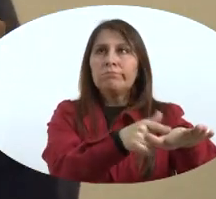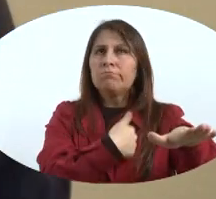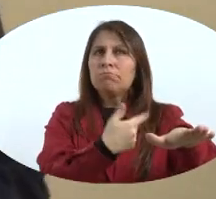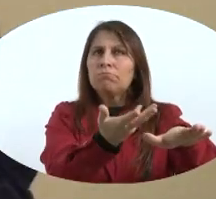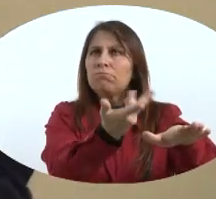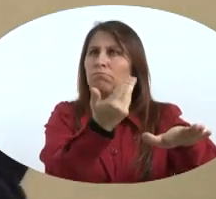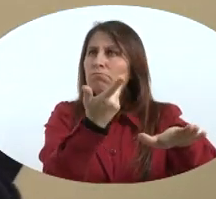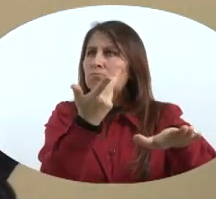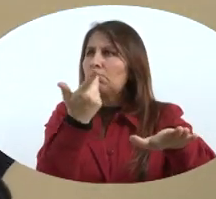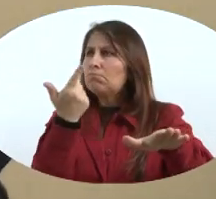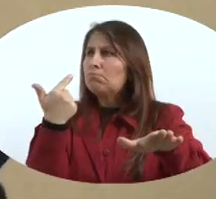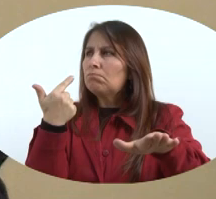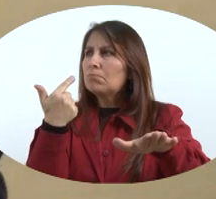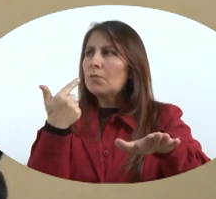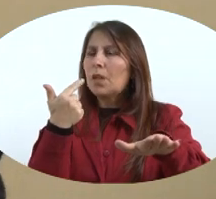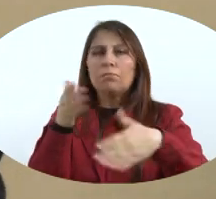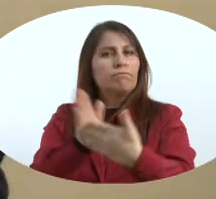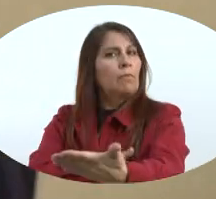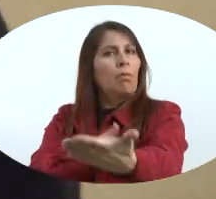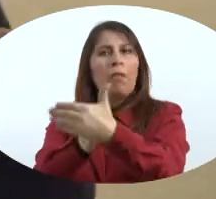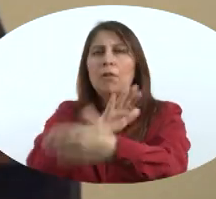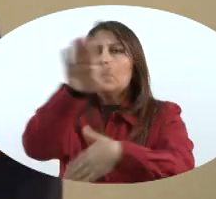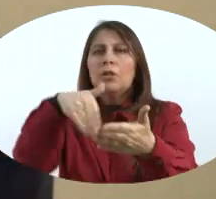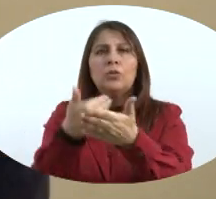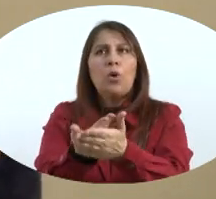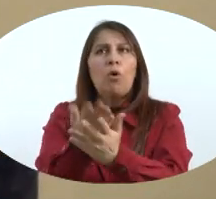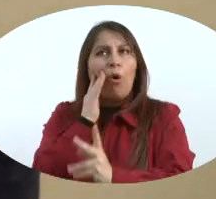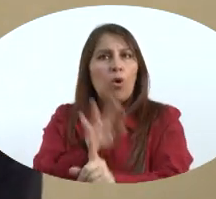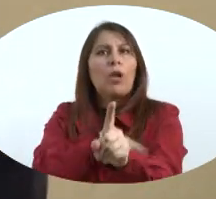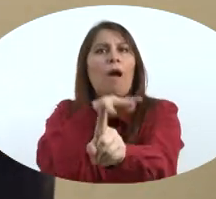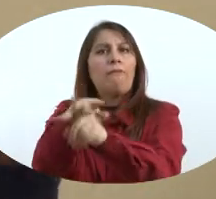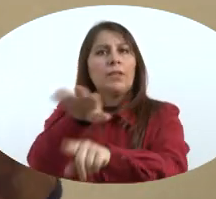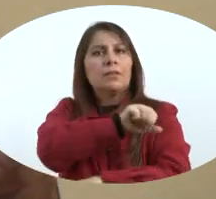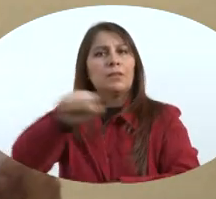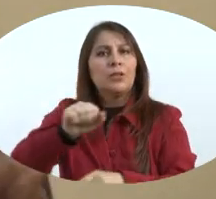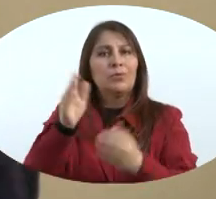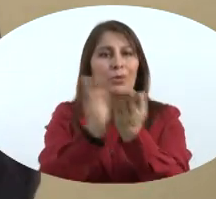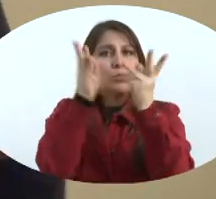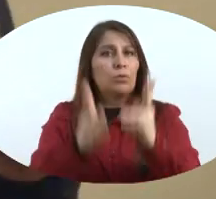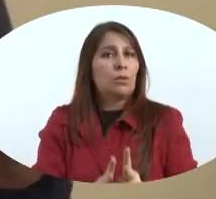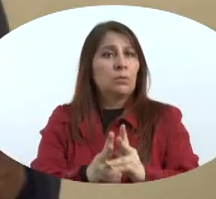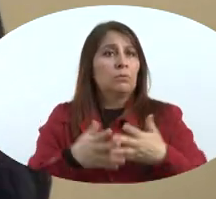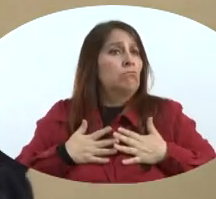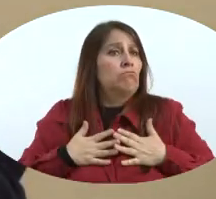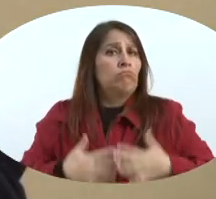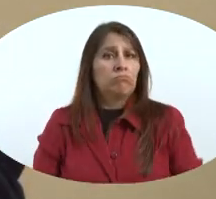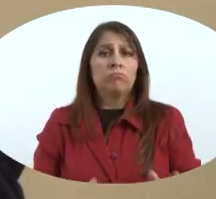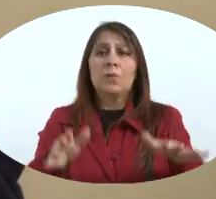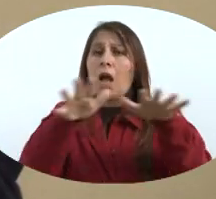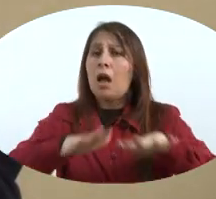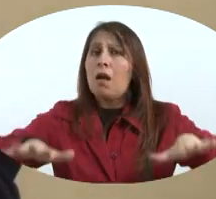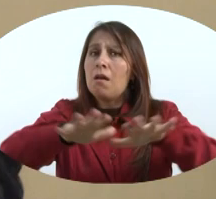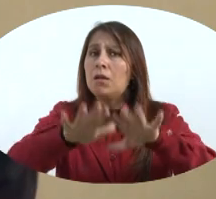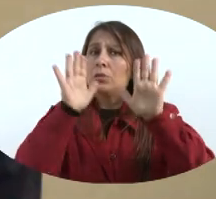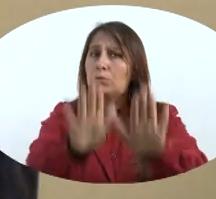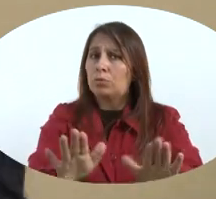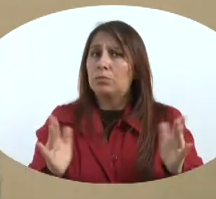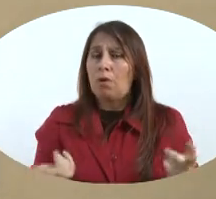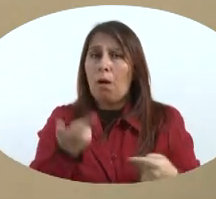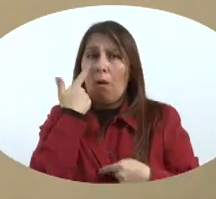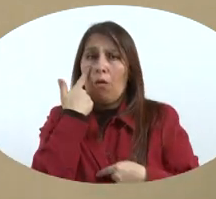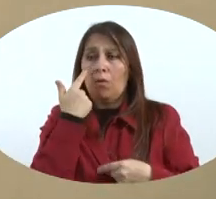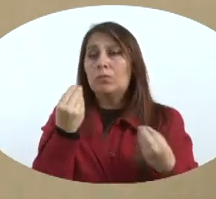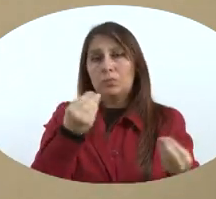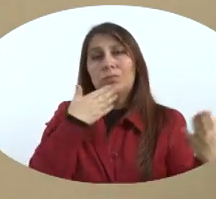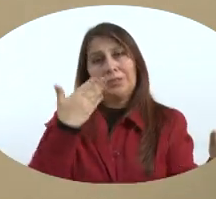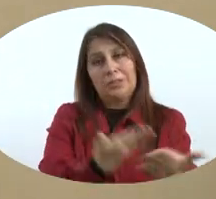todos los derechos denunciar todas las violaciones a los derechos de los estudiantes en todos los escenarios que sean posibles conseguir esto